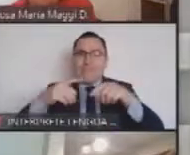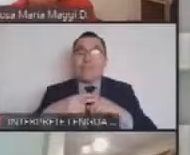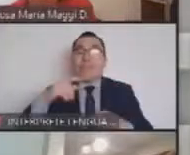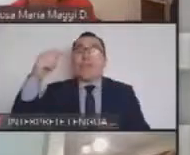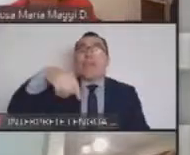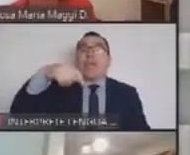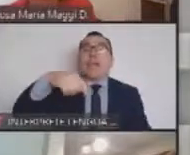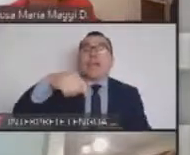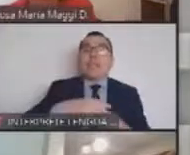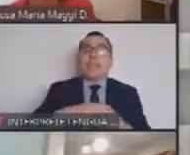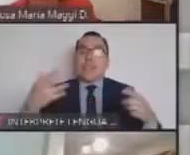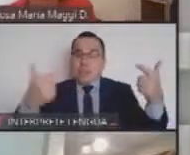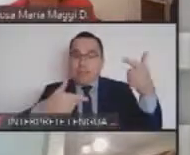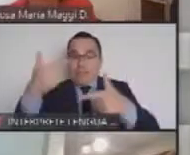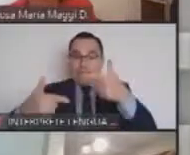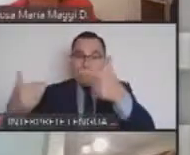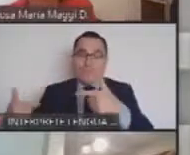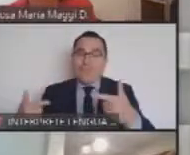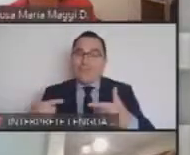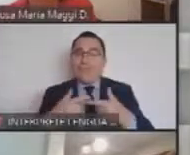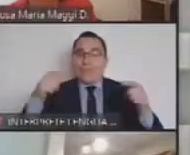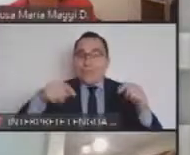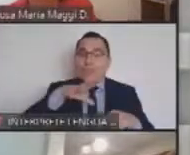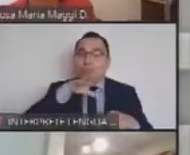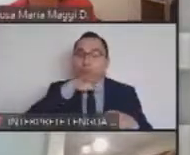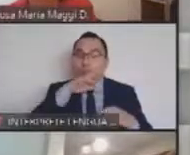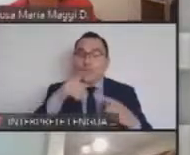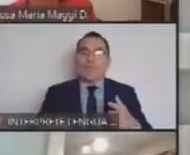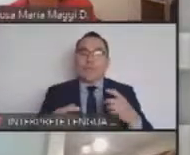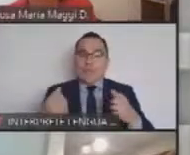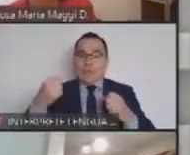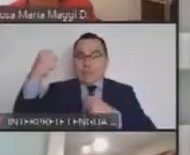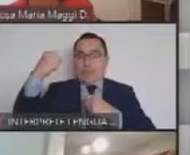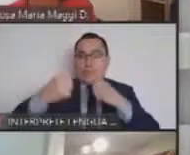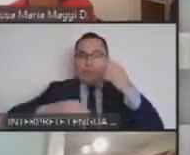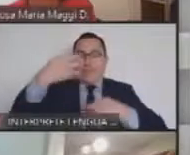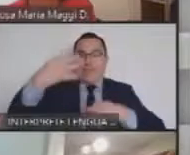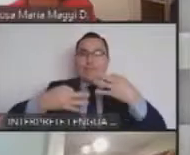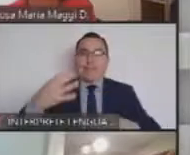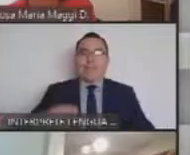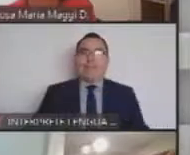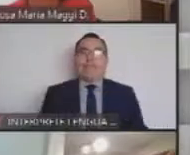contenidos de la política de atención de usuarios del Poder Judicial.